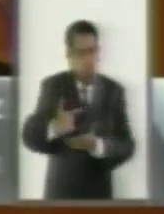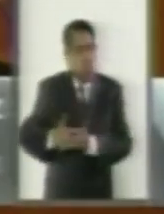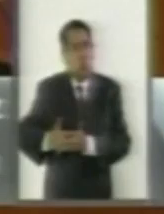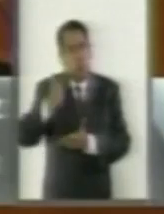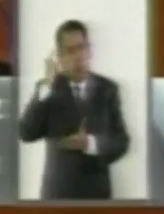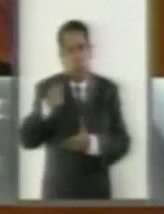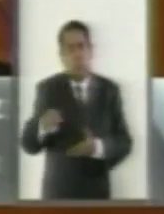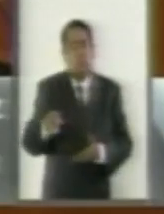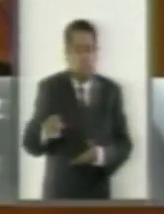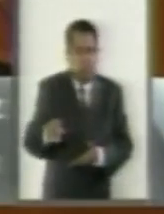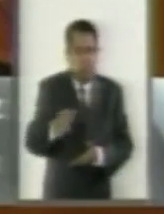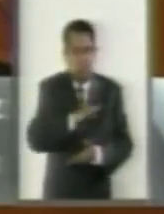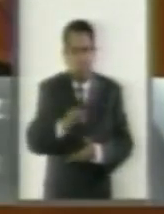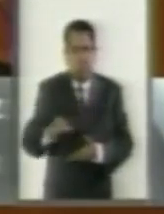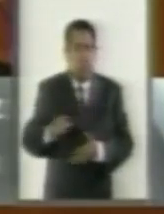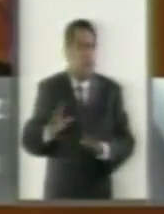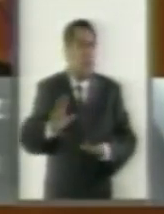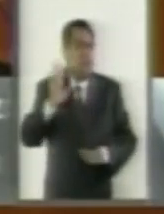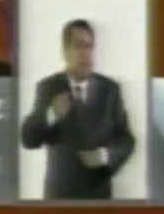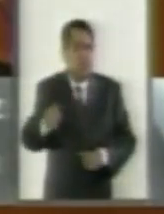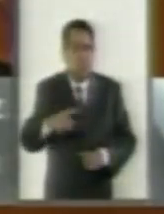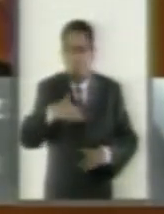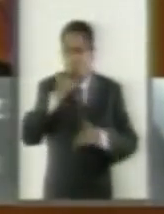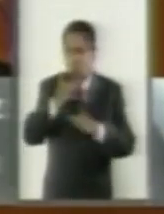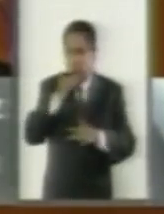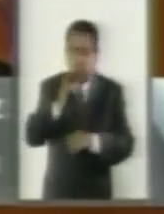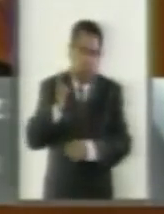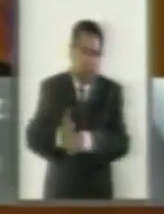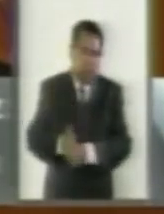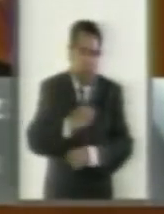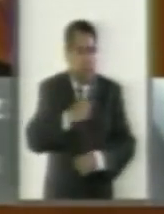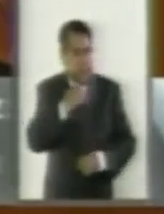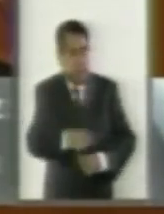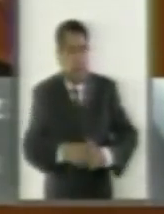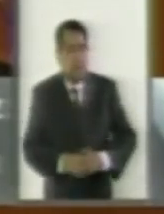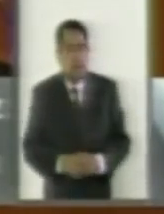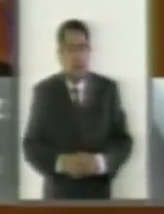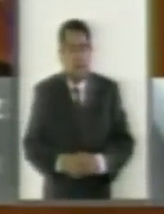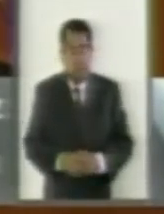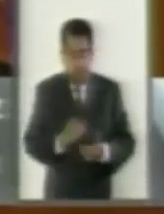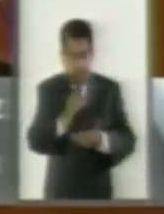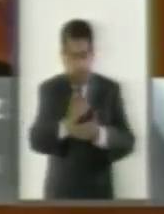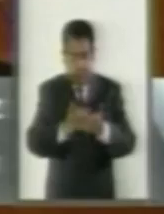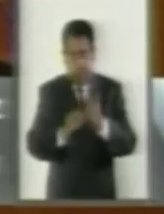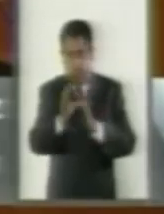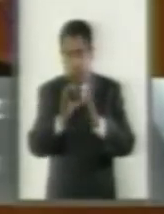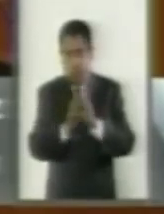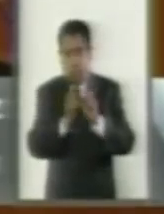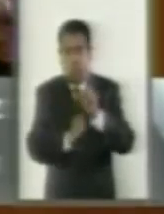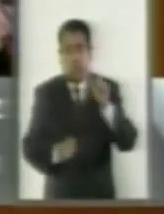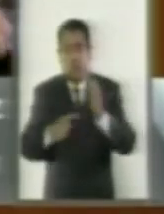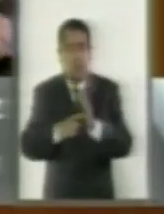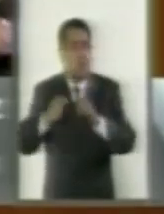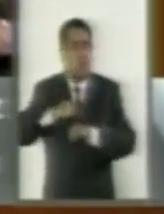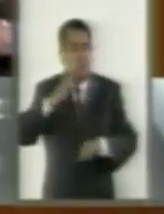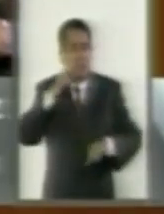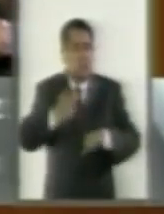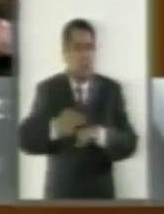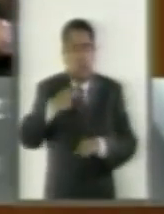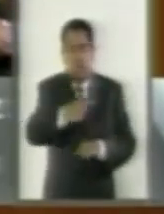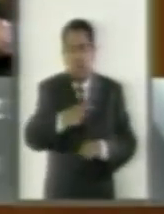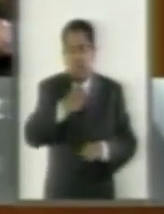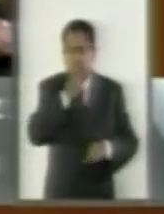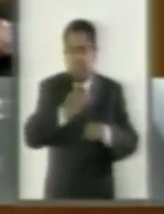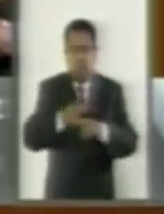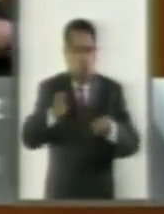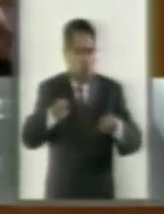sean consideradas como actos de corrupción. El diseño constitucional prevé que el titular de la Secretaría de Control Interno